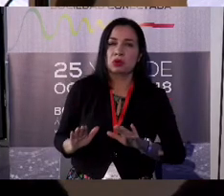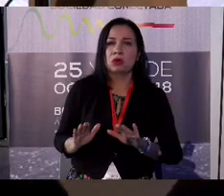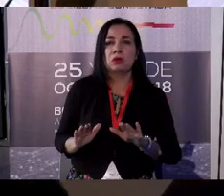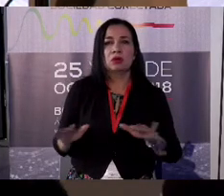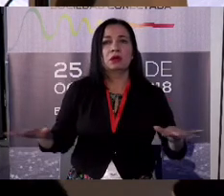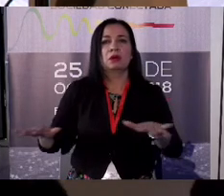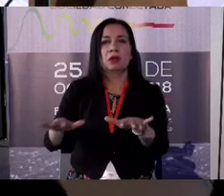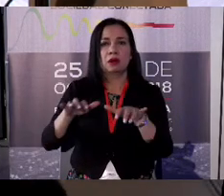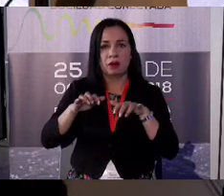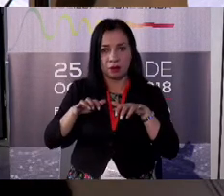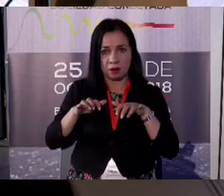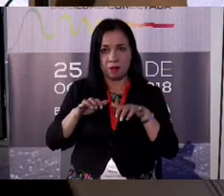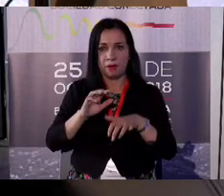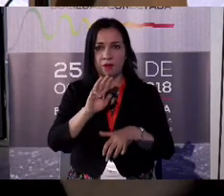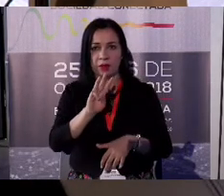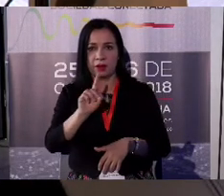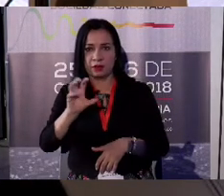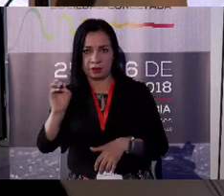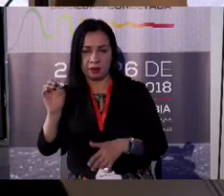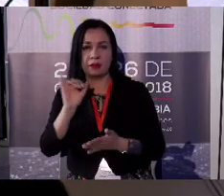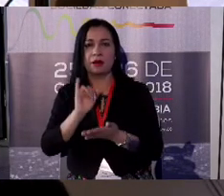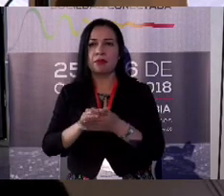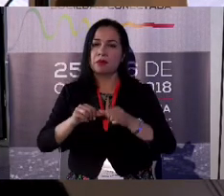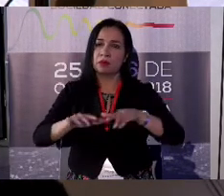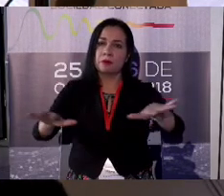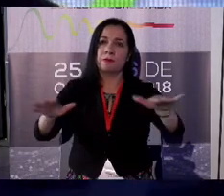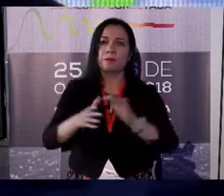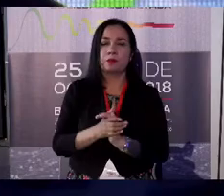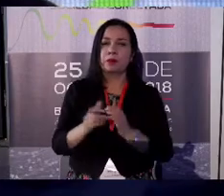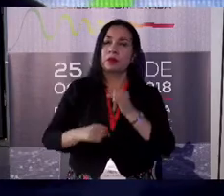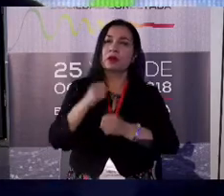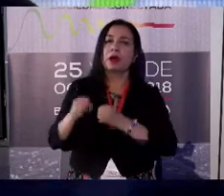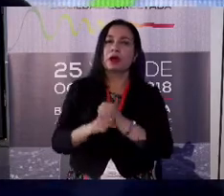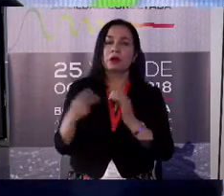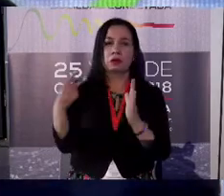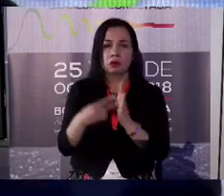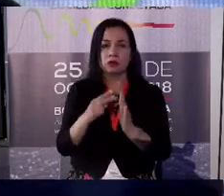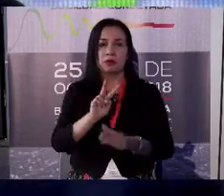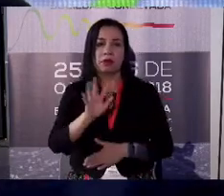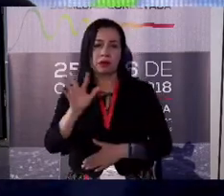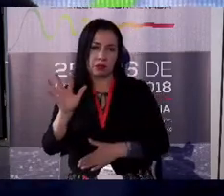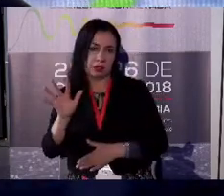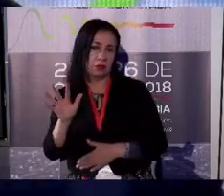Mobile 360. Nosotros vemos que para 2025